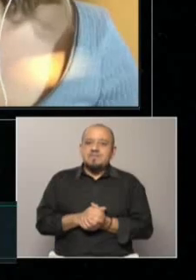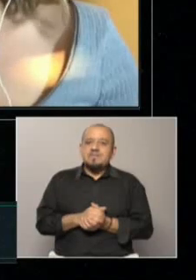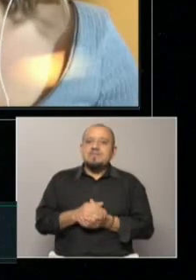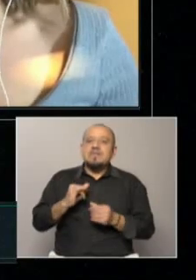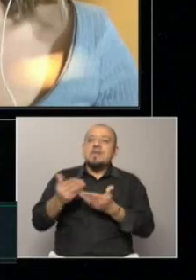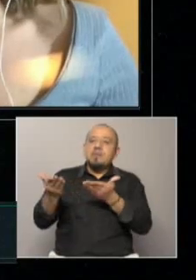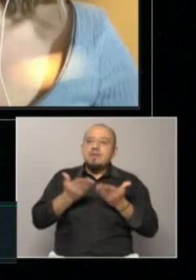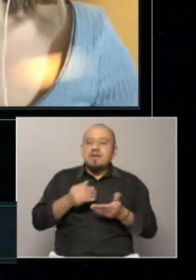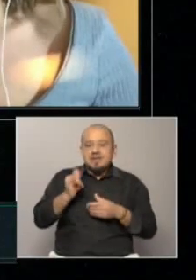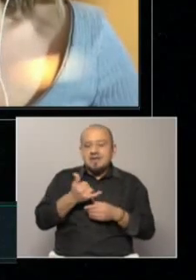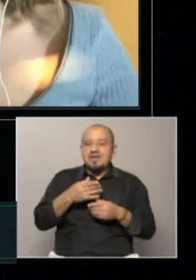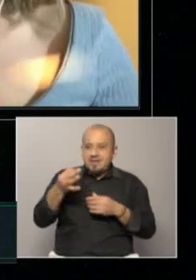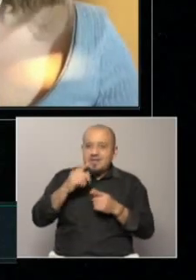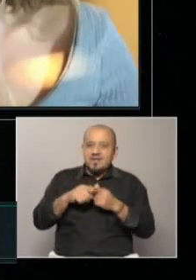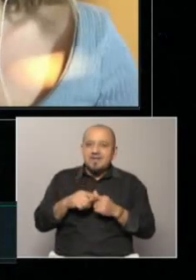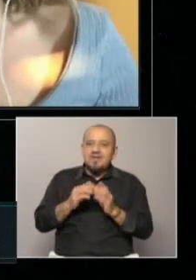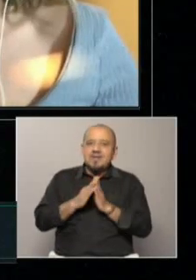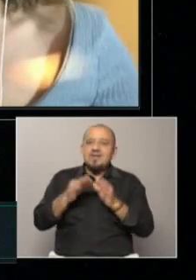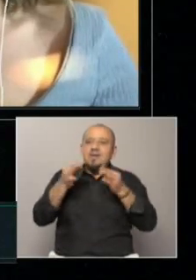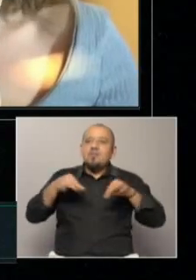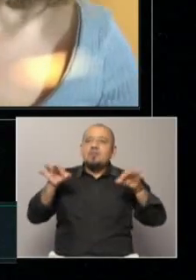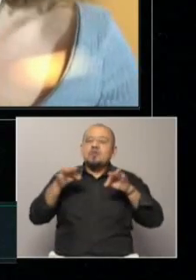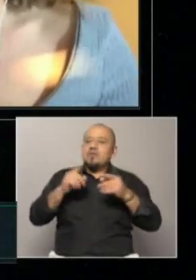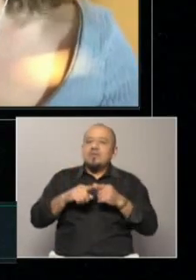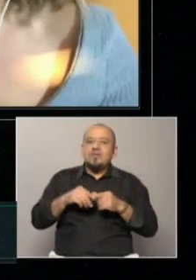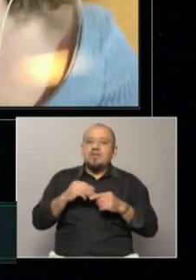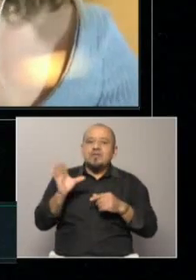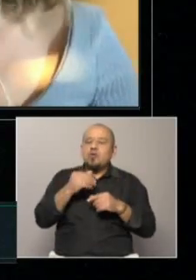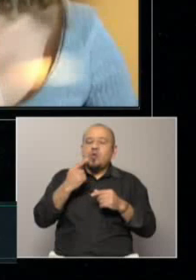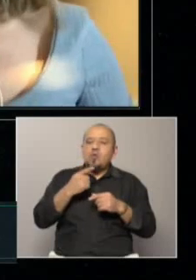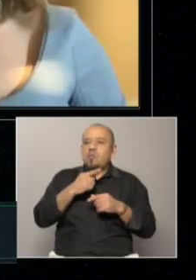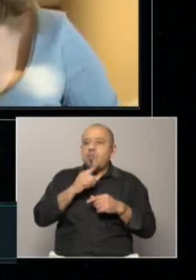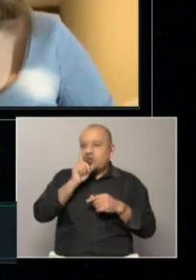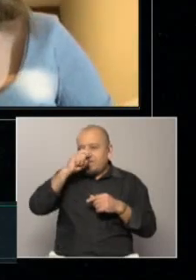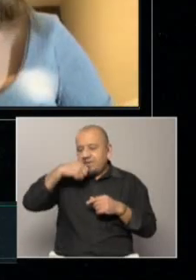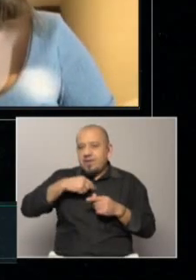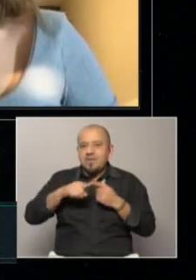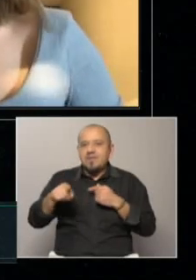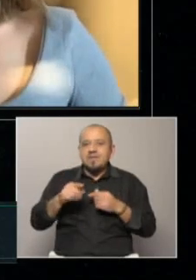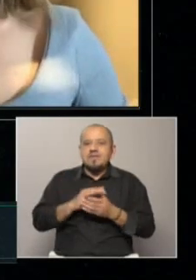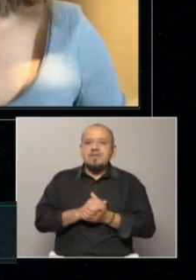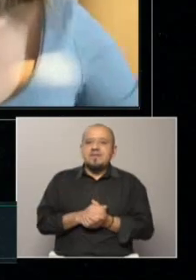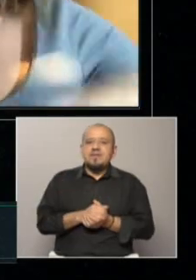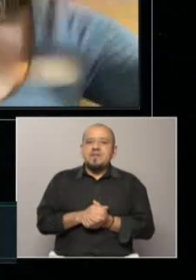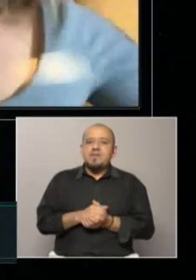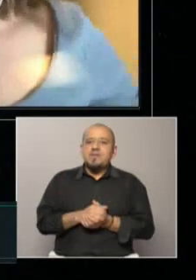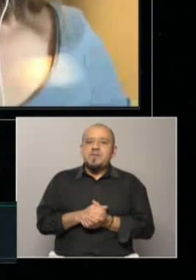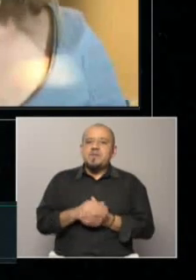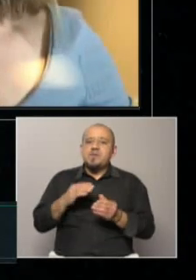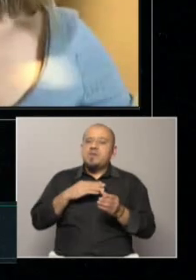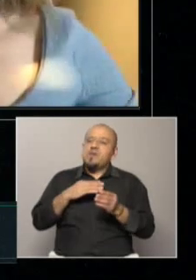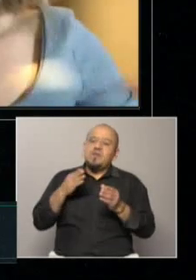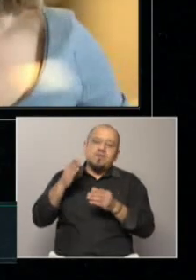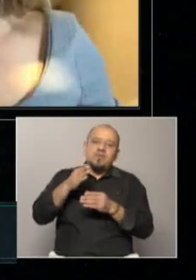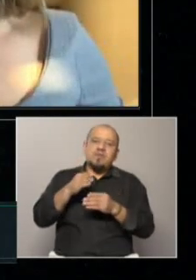invítenme que voy, ya les digo. Me encanta. Sí. Amo la música de ahí. Amo Montevideo. En fin, recorrí toda la costa